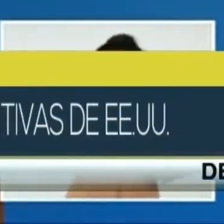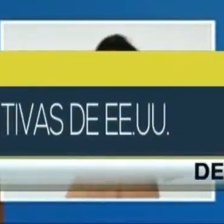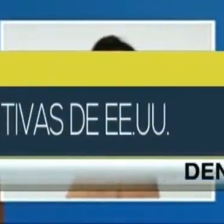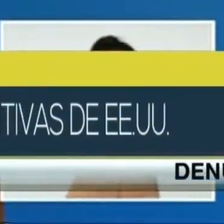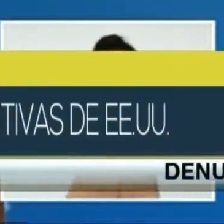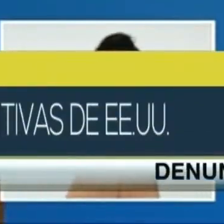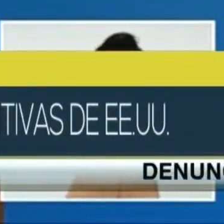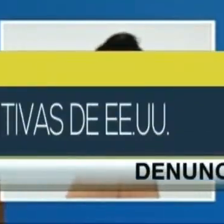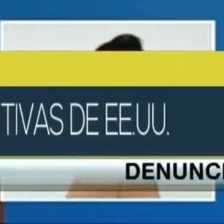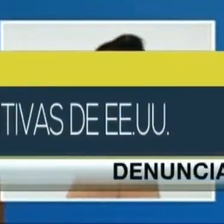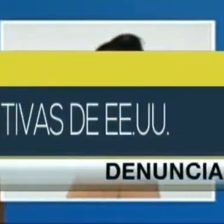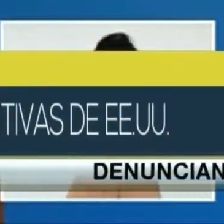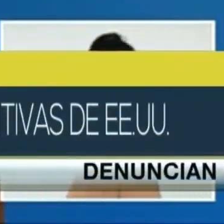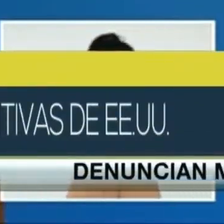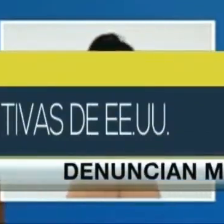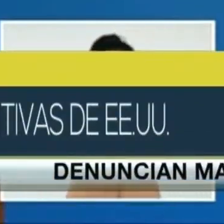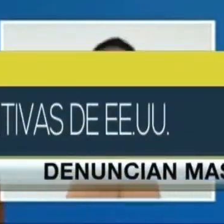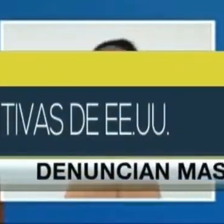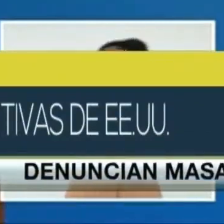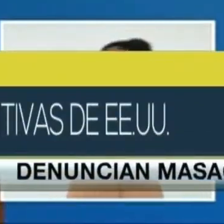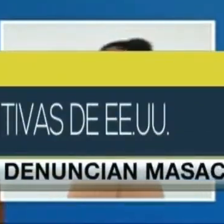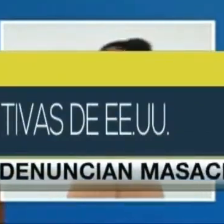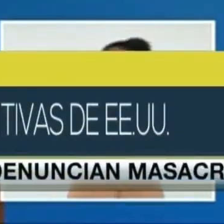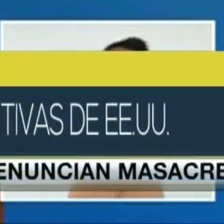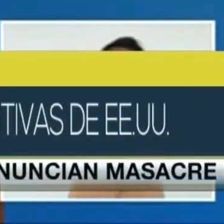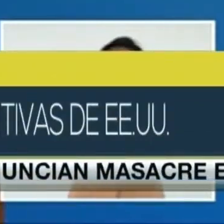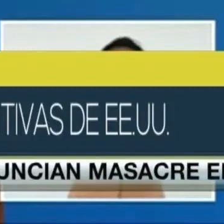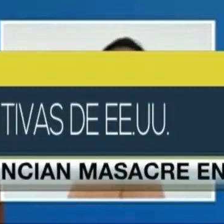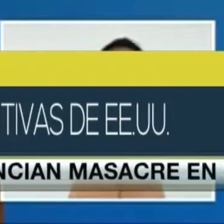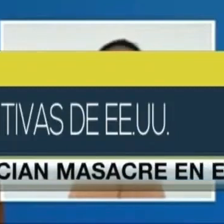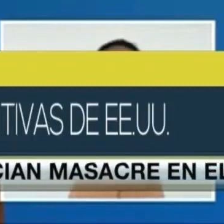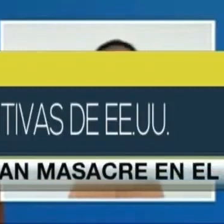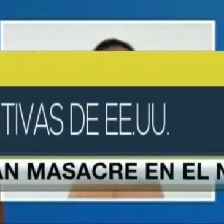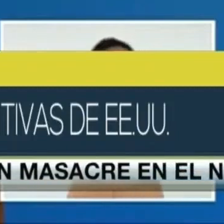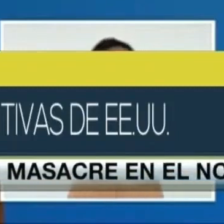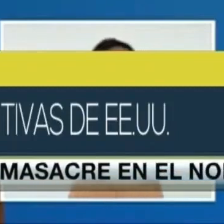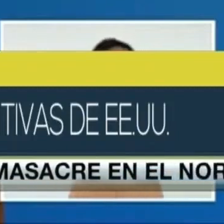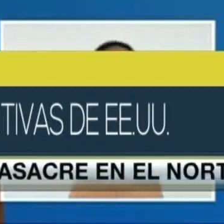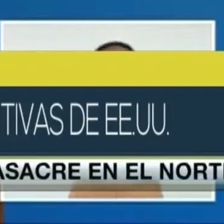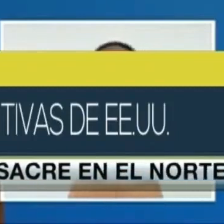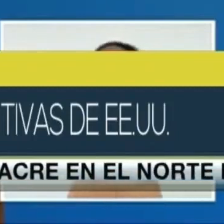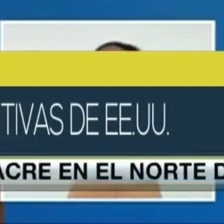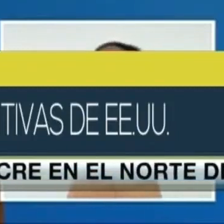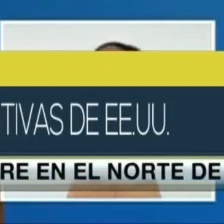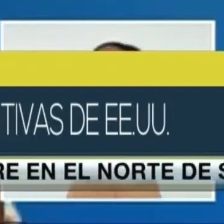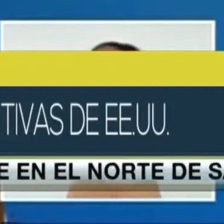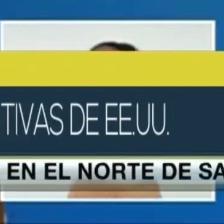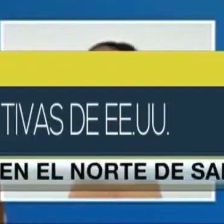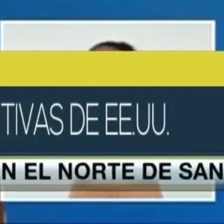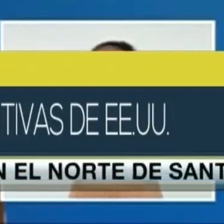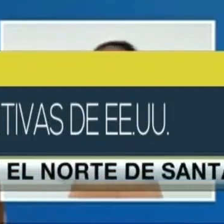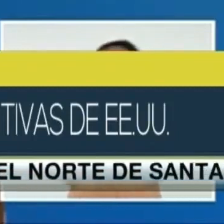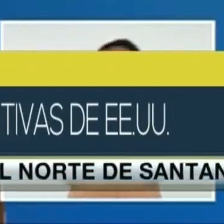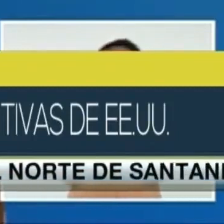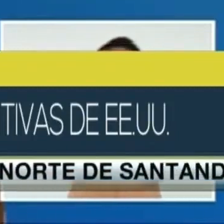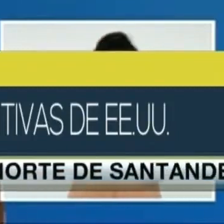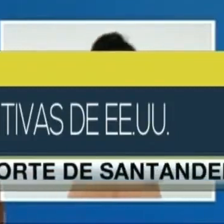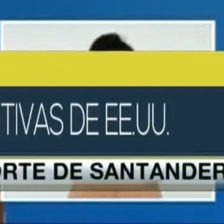del debido proceso el tratamiento